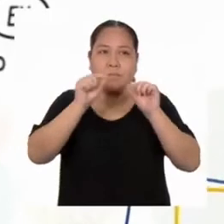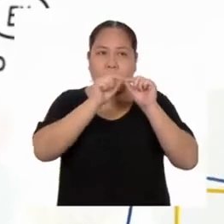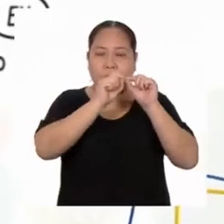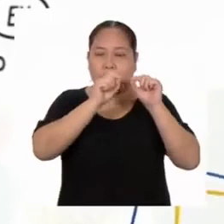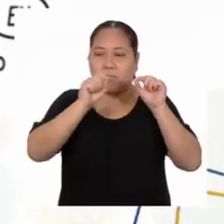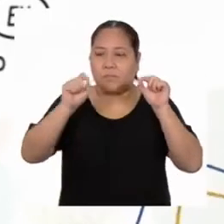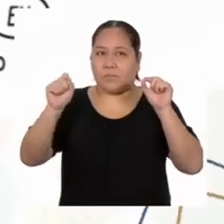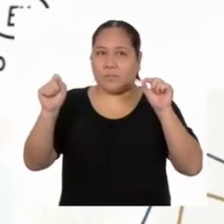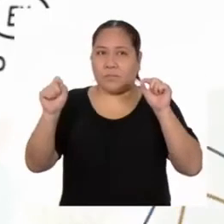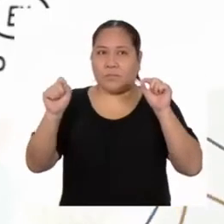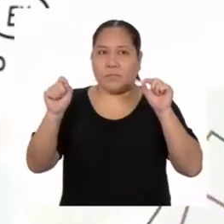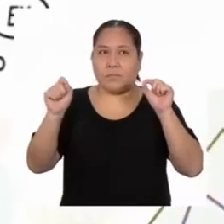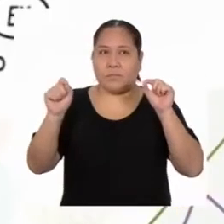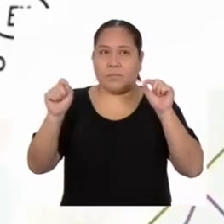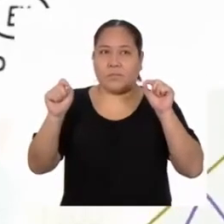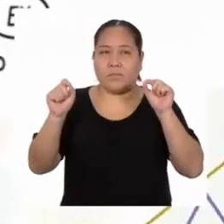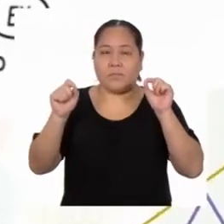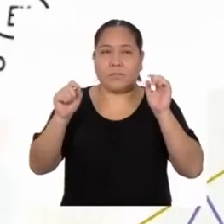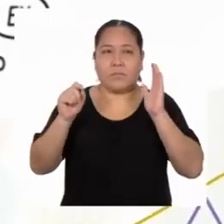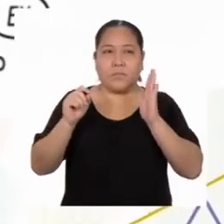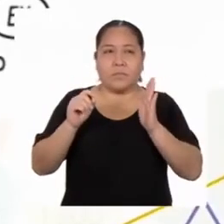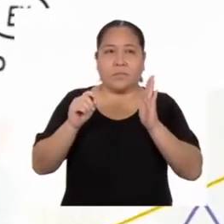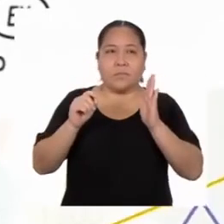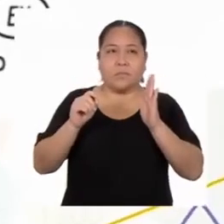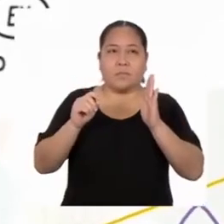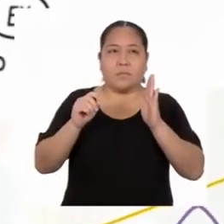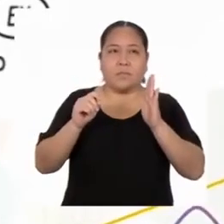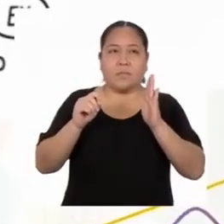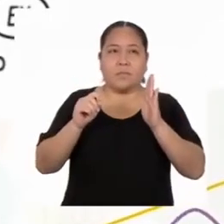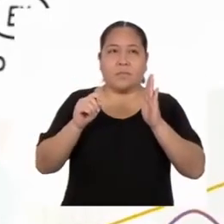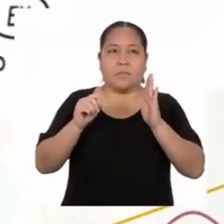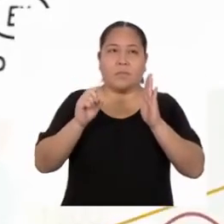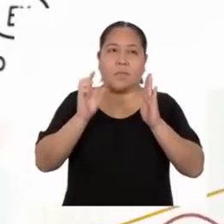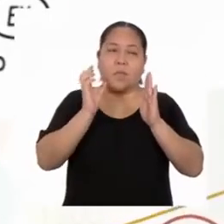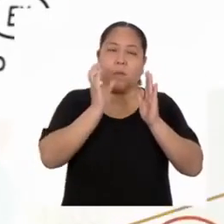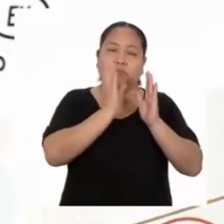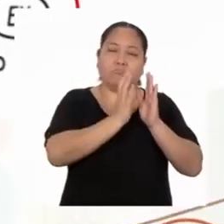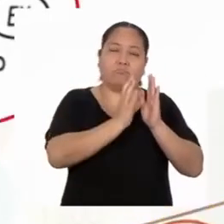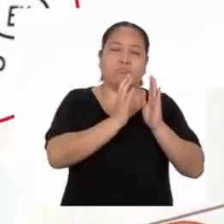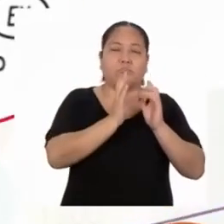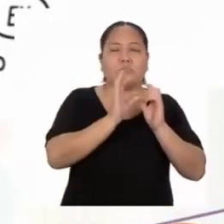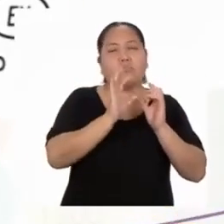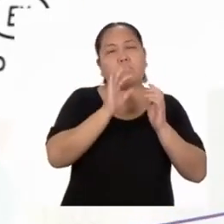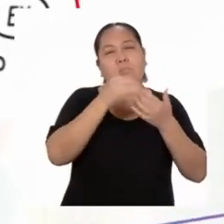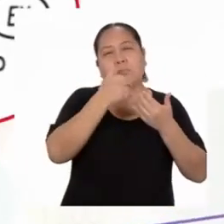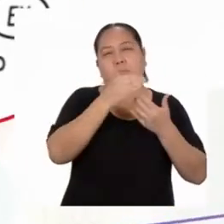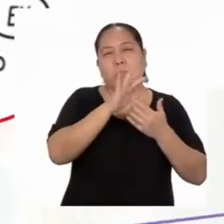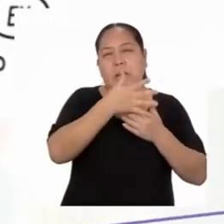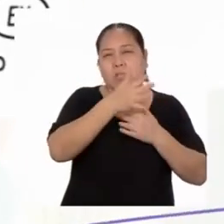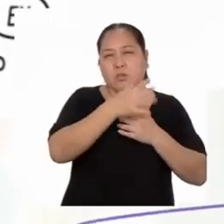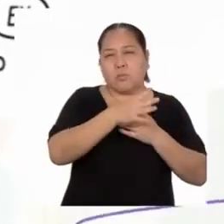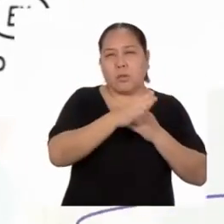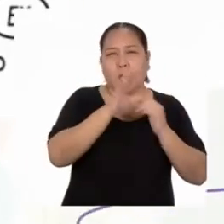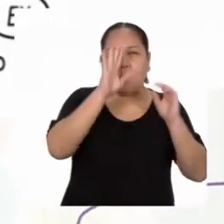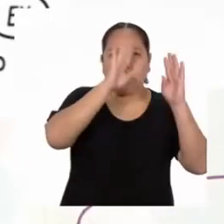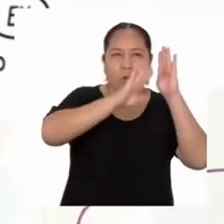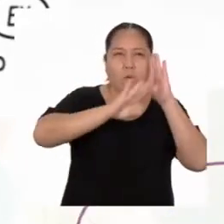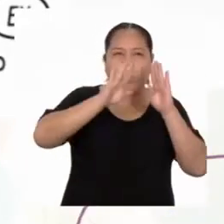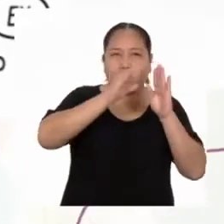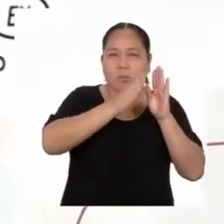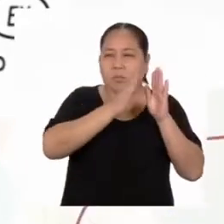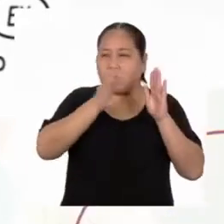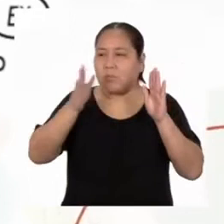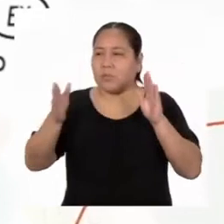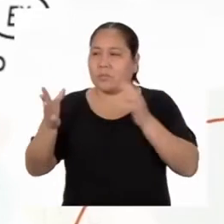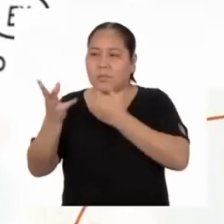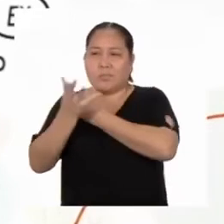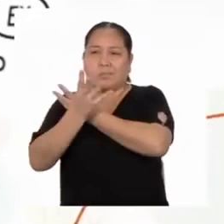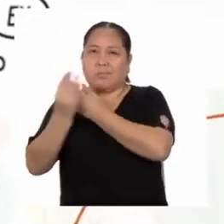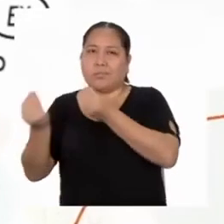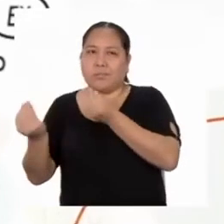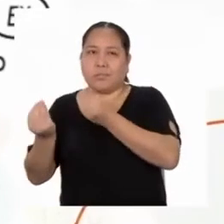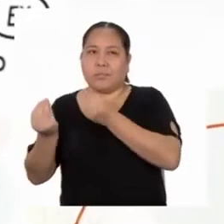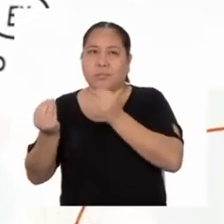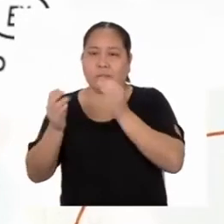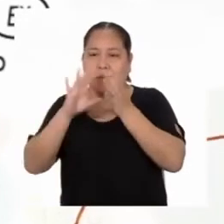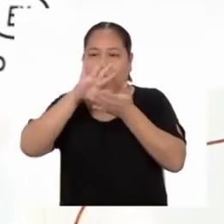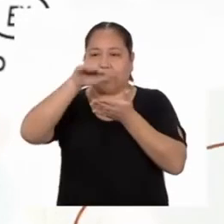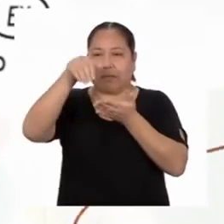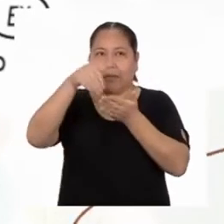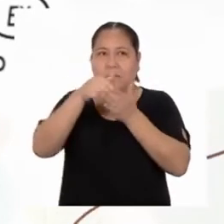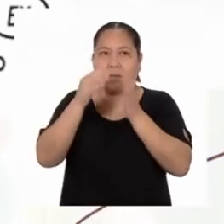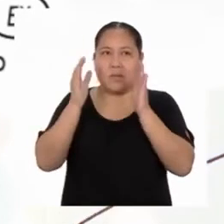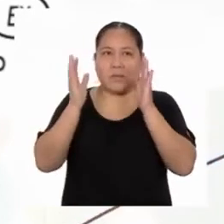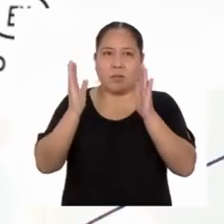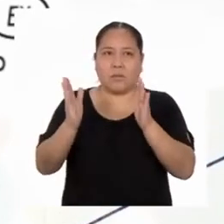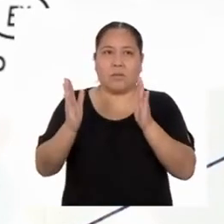de las especies que va desde preocupación menor hasta extinto. En la parte central está la clasificación